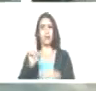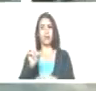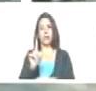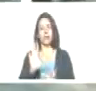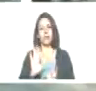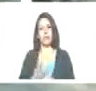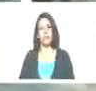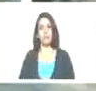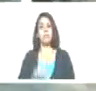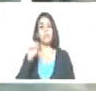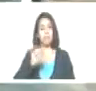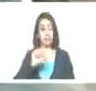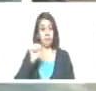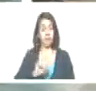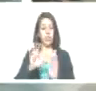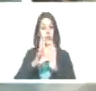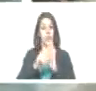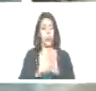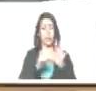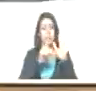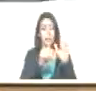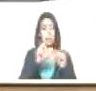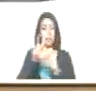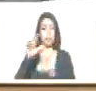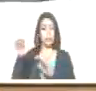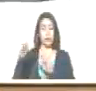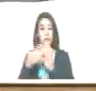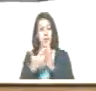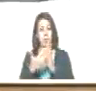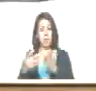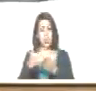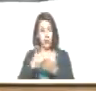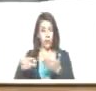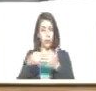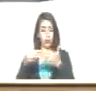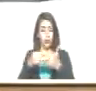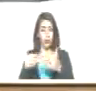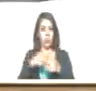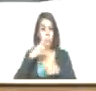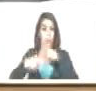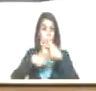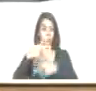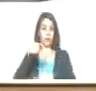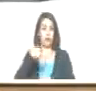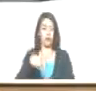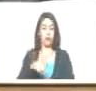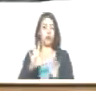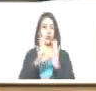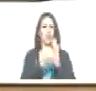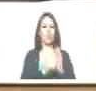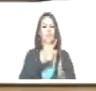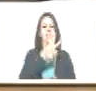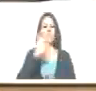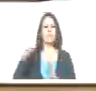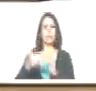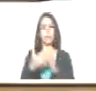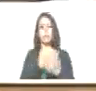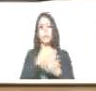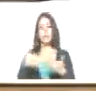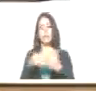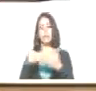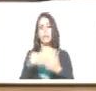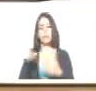se acaban de robar 635 mil millones de dólares de que dejamos de producir y se han robado más de 40 mil millones de dólares de los